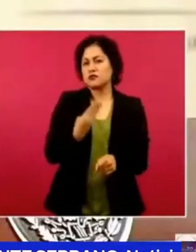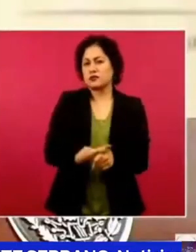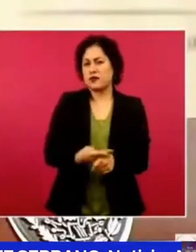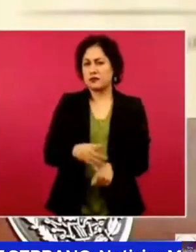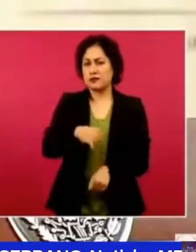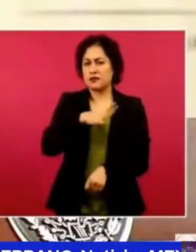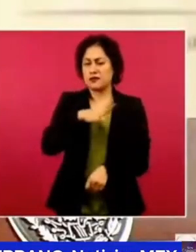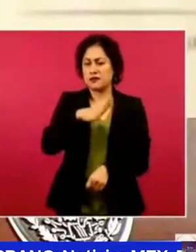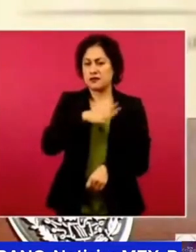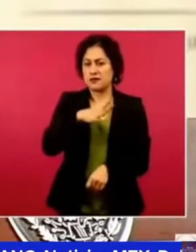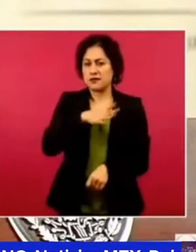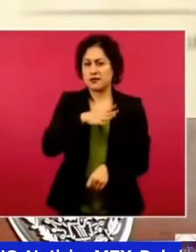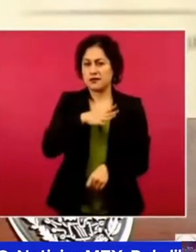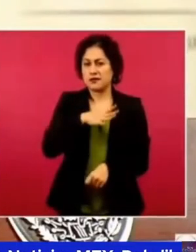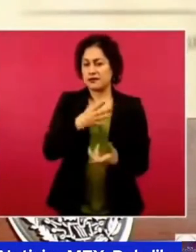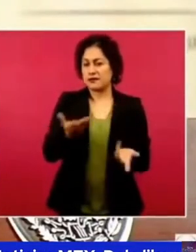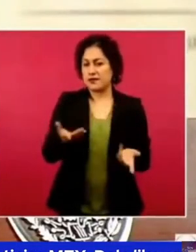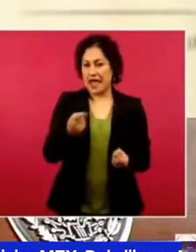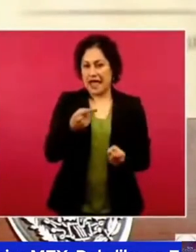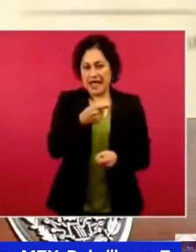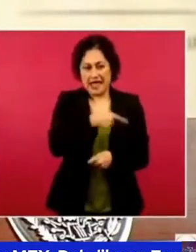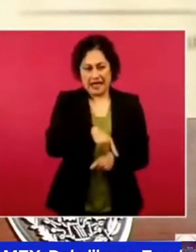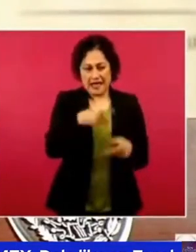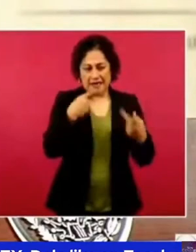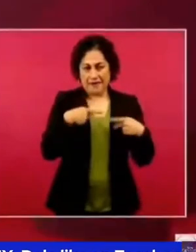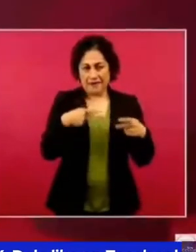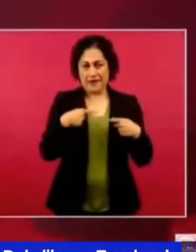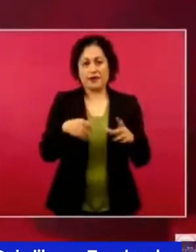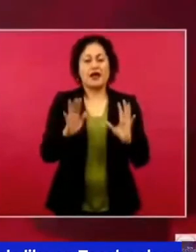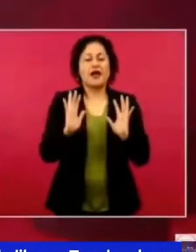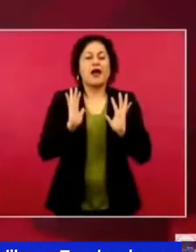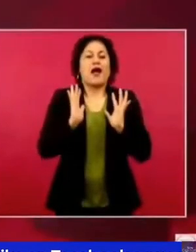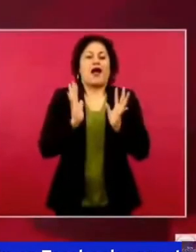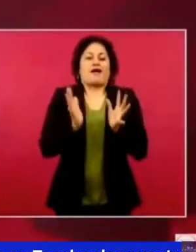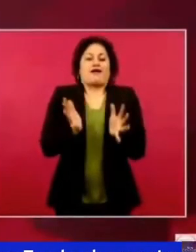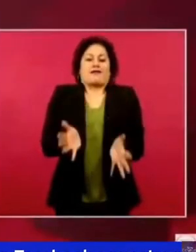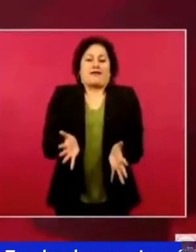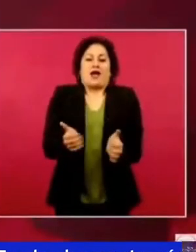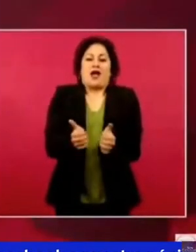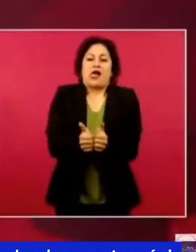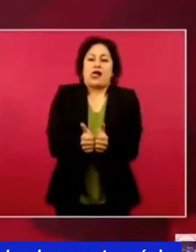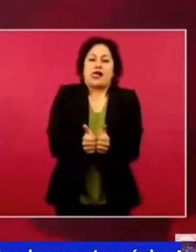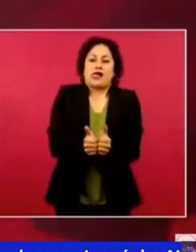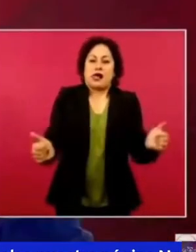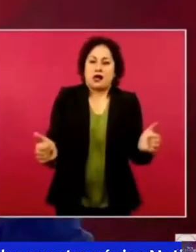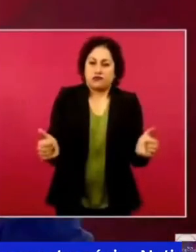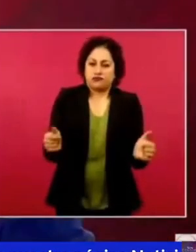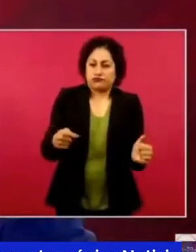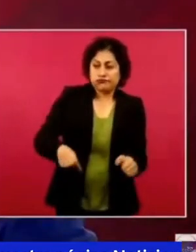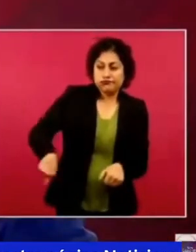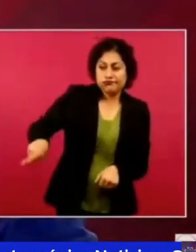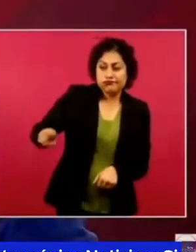Y ya ellos ya se divorciaron por completo del pueblo.